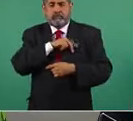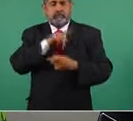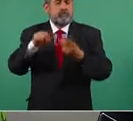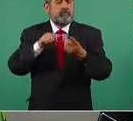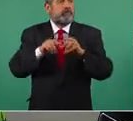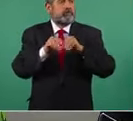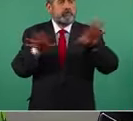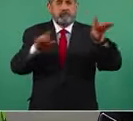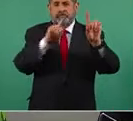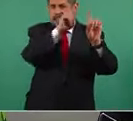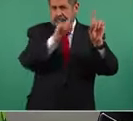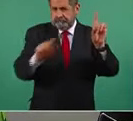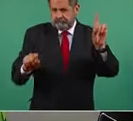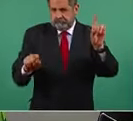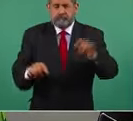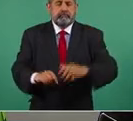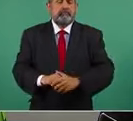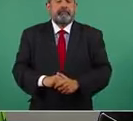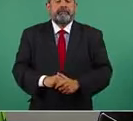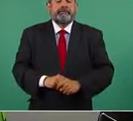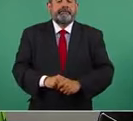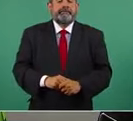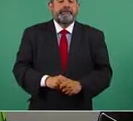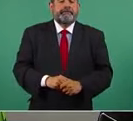país. Adelante.